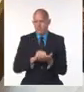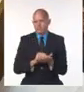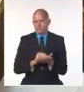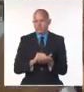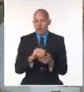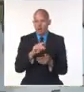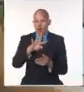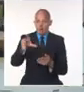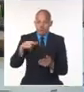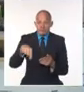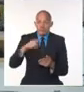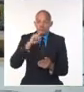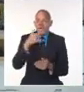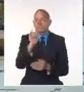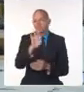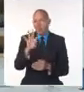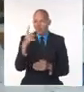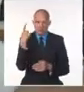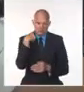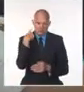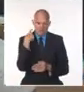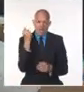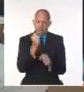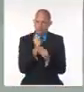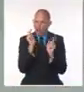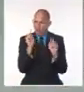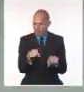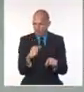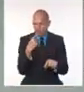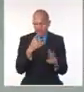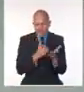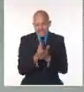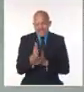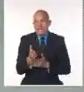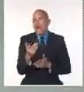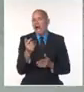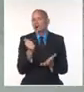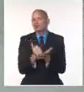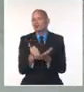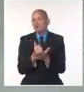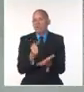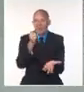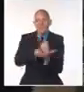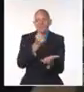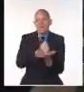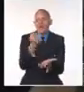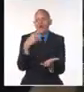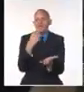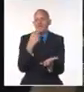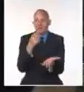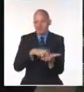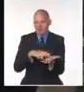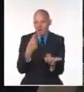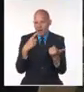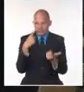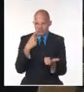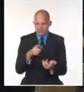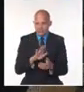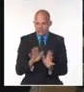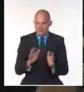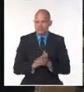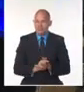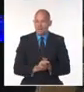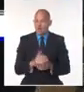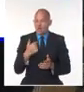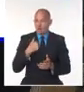desde diciembre del año pasado han echado la mano para destrabar las demoras en la colocación de cuños y pegatinas. Estos últimos 5 meses he estado